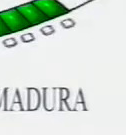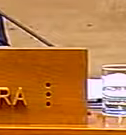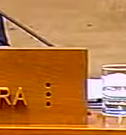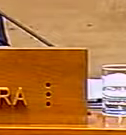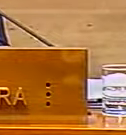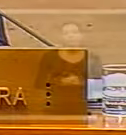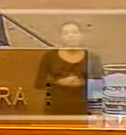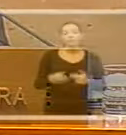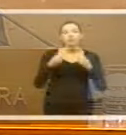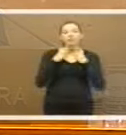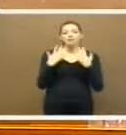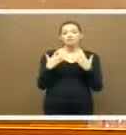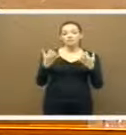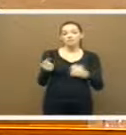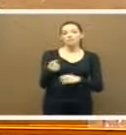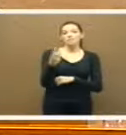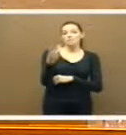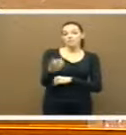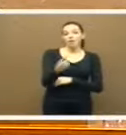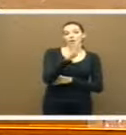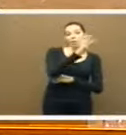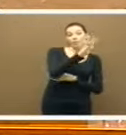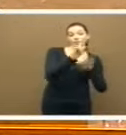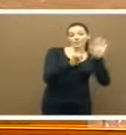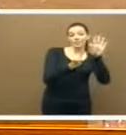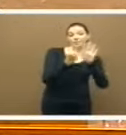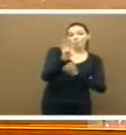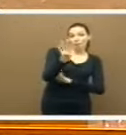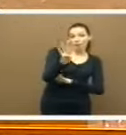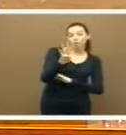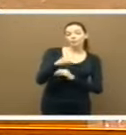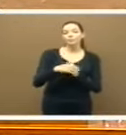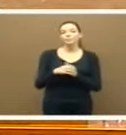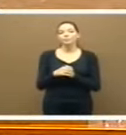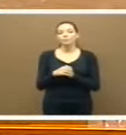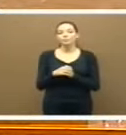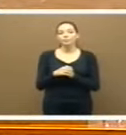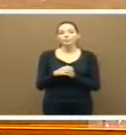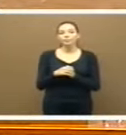Señorías, enmiendas 464,